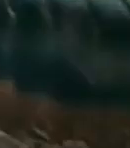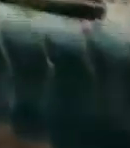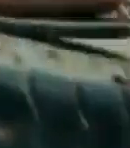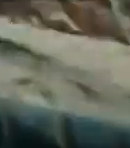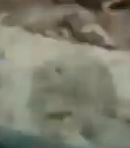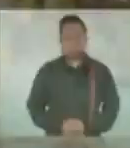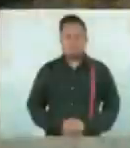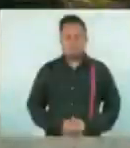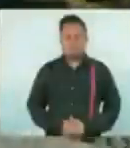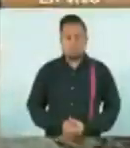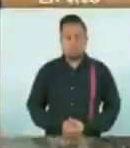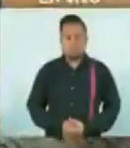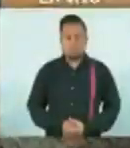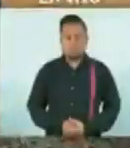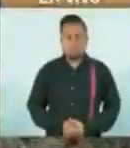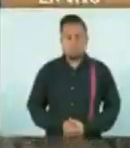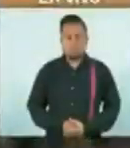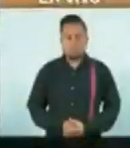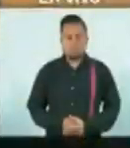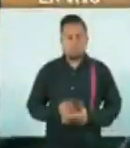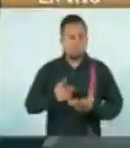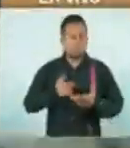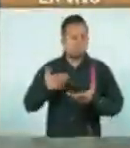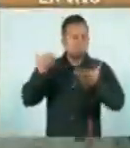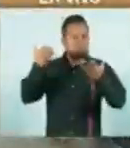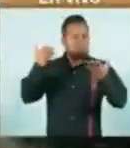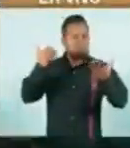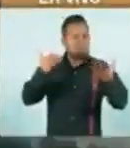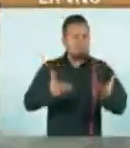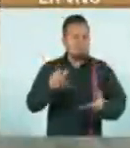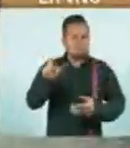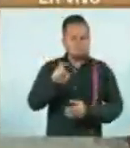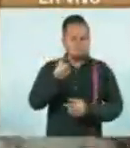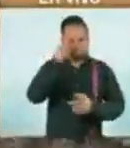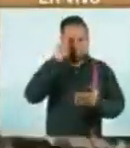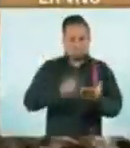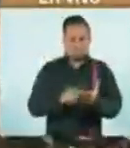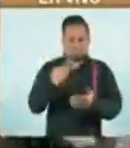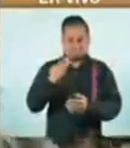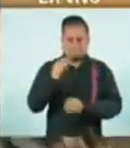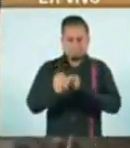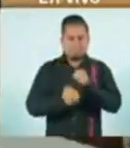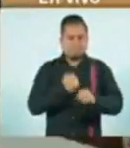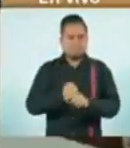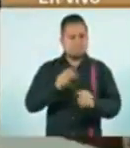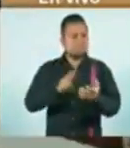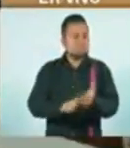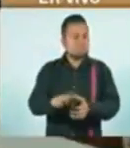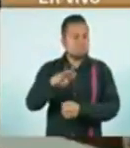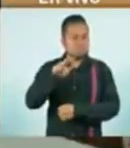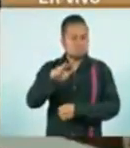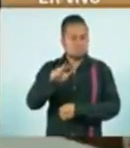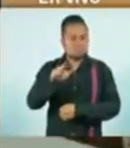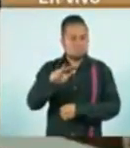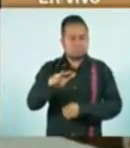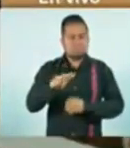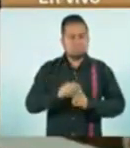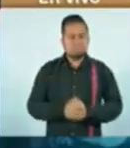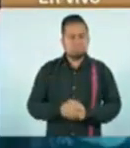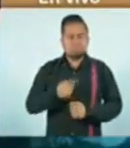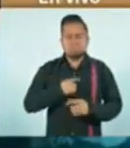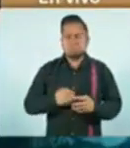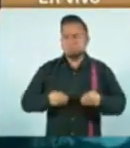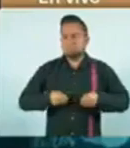Llegamos aquí a la invasión. Nosotros llegamos el 29 de mayo del 2018. Y vinimos a invadir y nos quedamos a